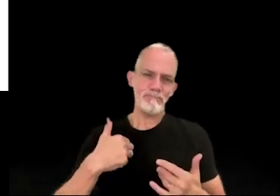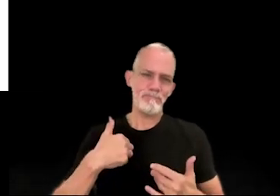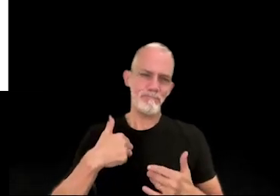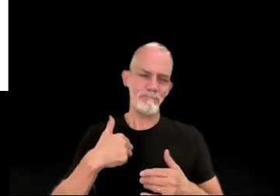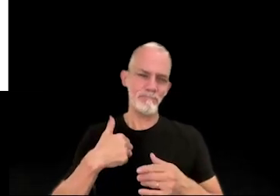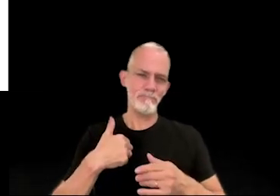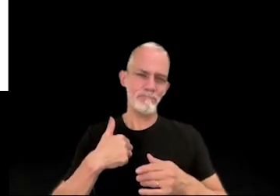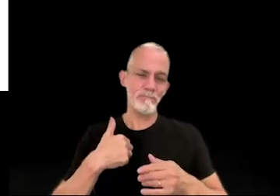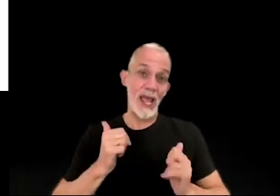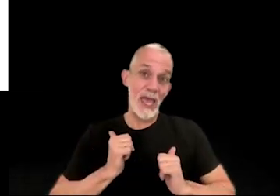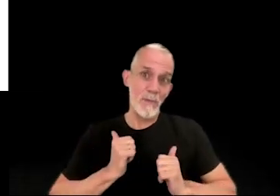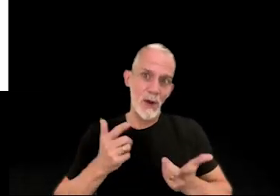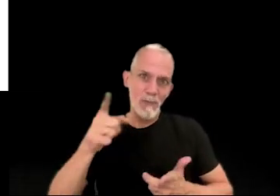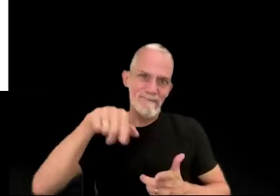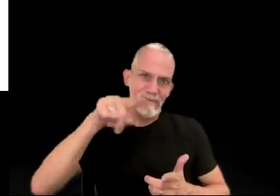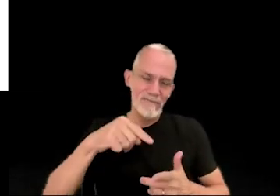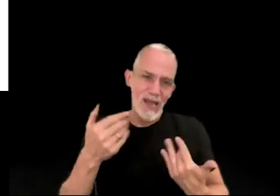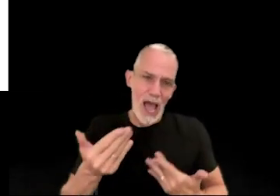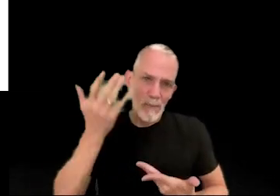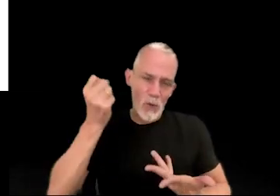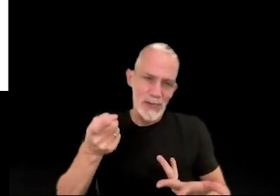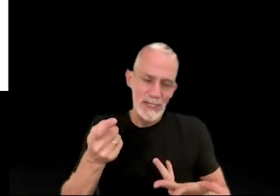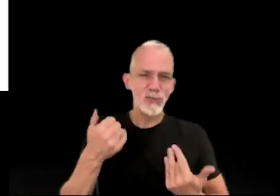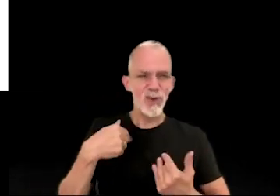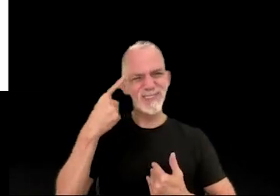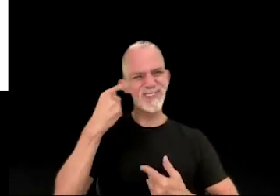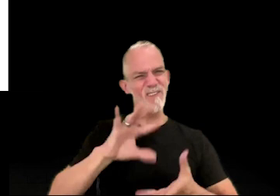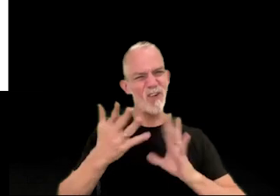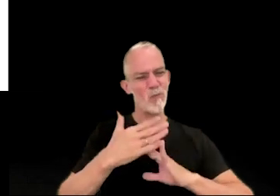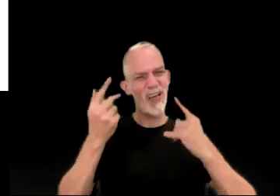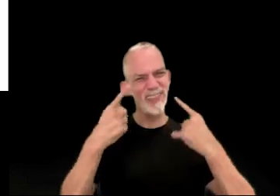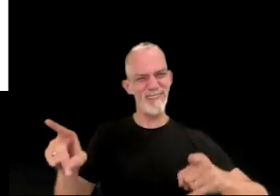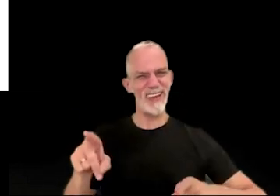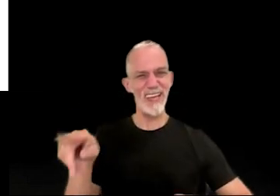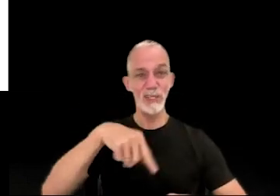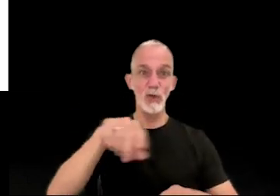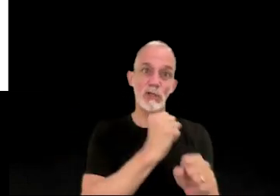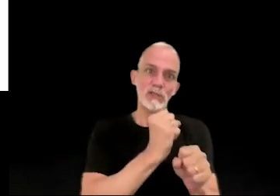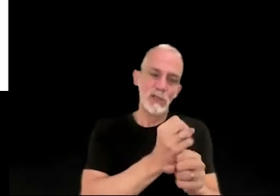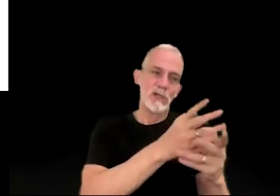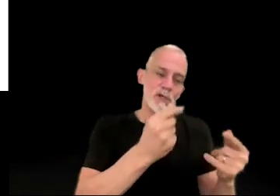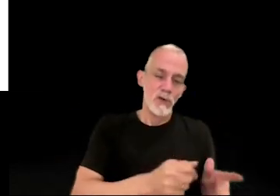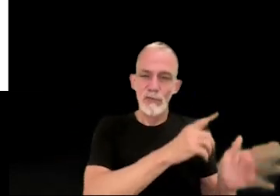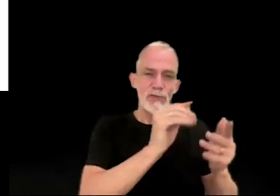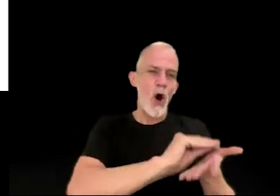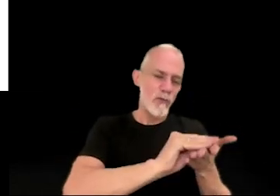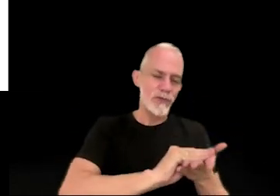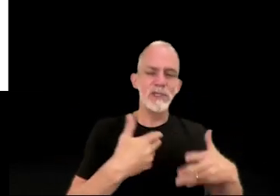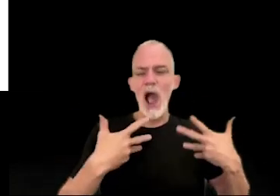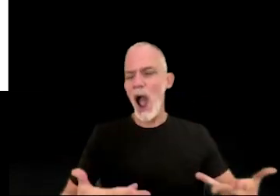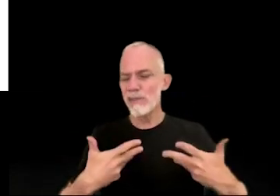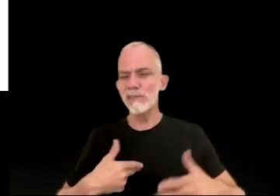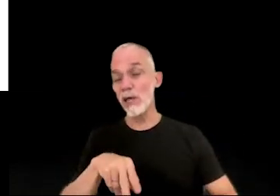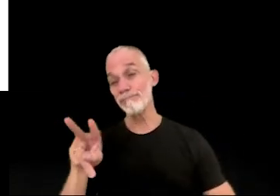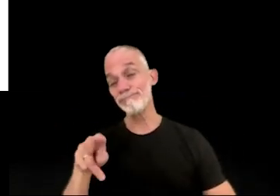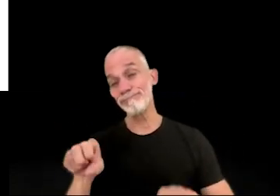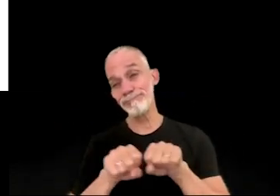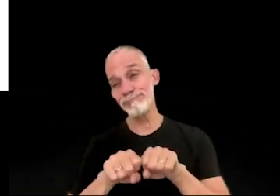haya servido. La verdad es que le quise dar una impronta distinta. Sé que todos vienen del trabajo, de las oficinas, cansados.